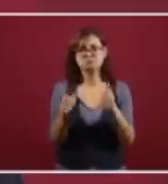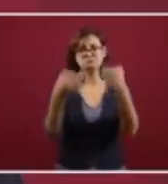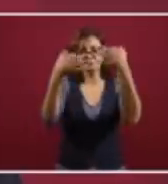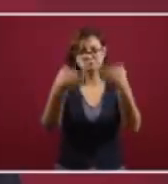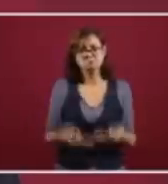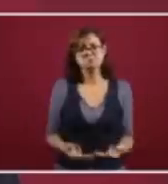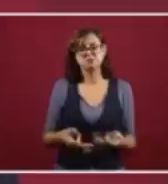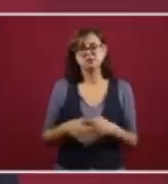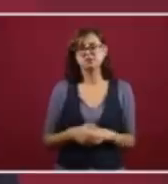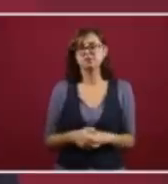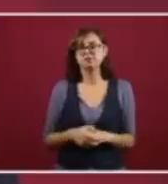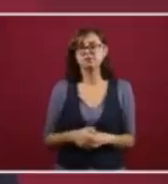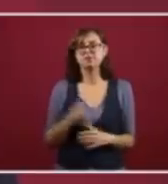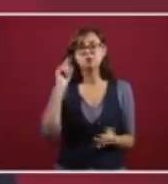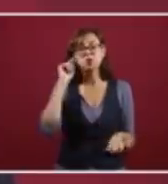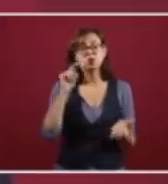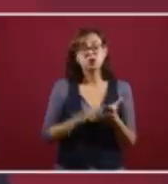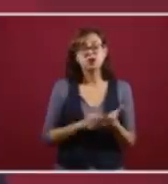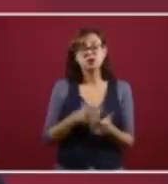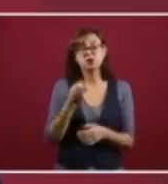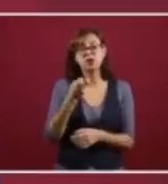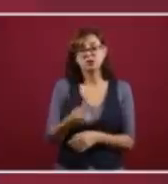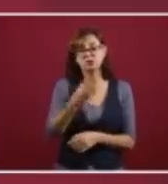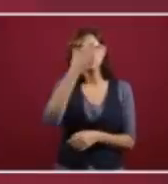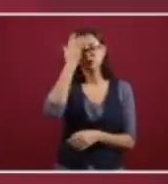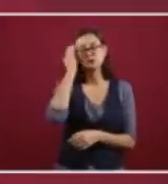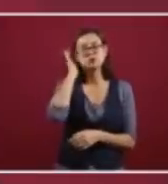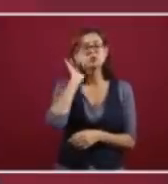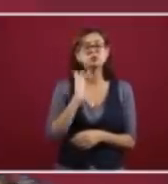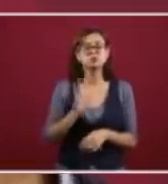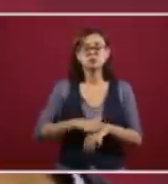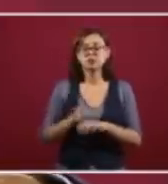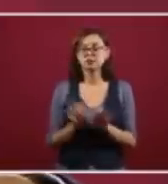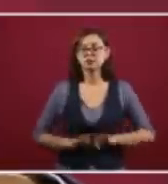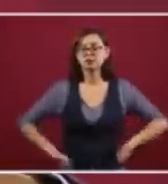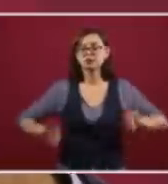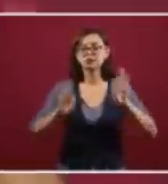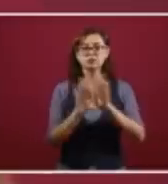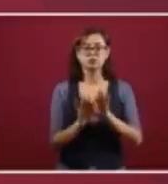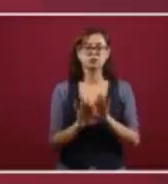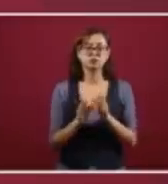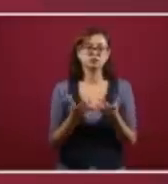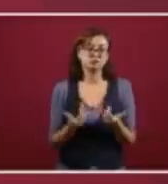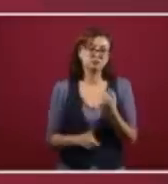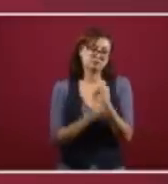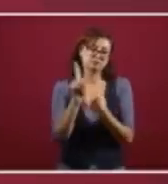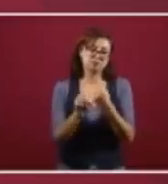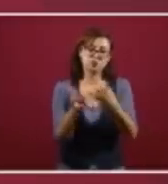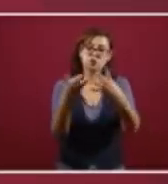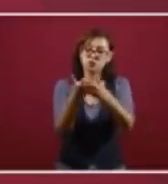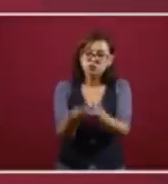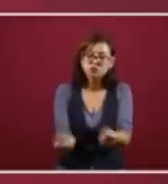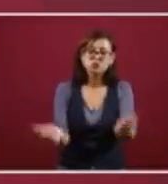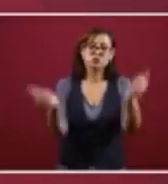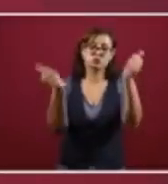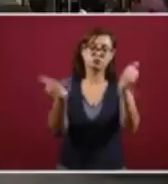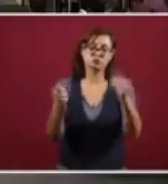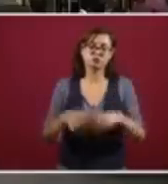adecuadamente. Creo que eso es lo importante desde el punto de vista de resolver el problema de la